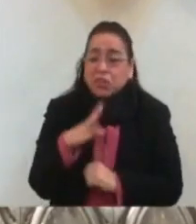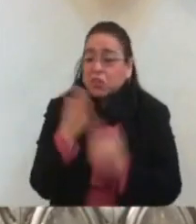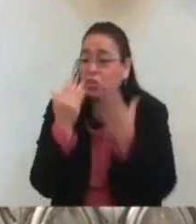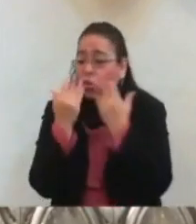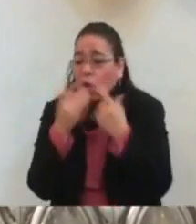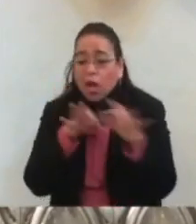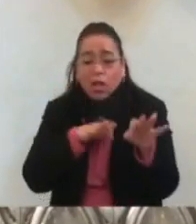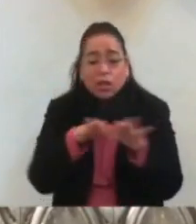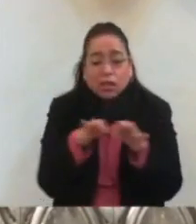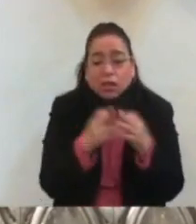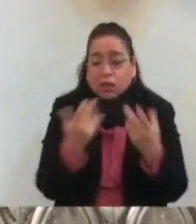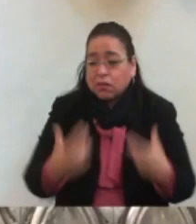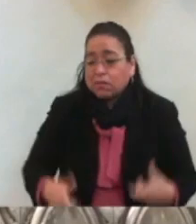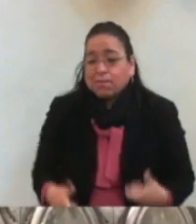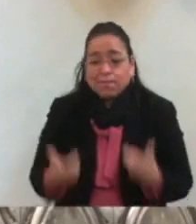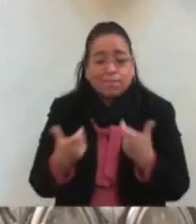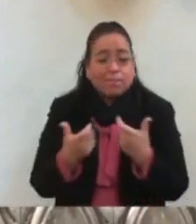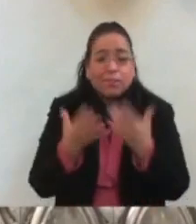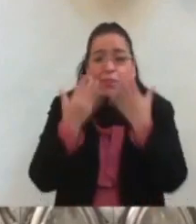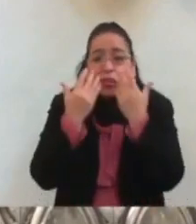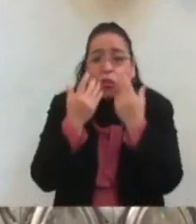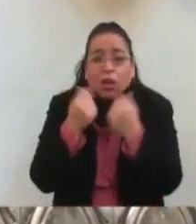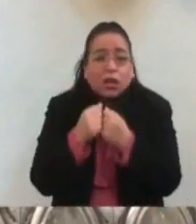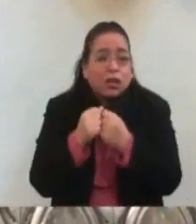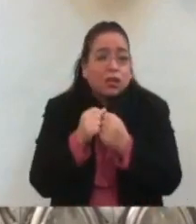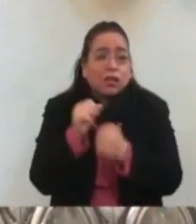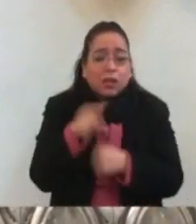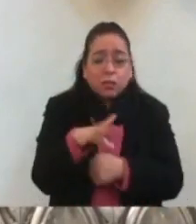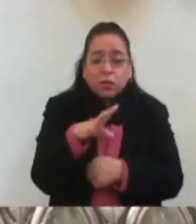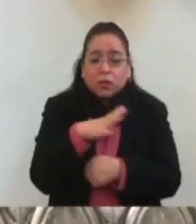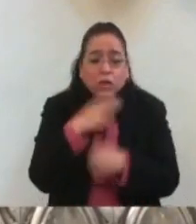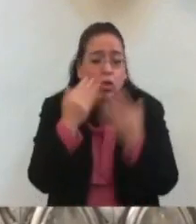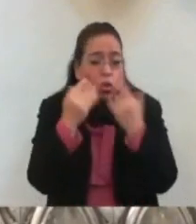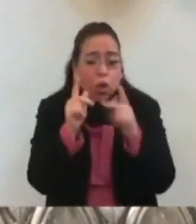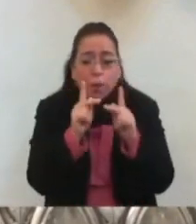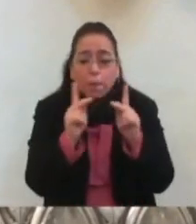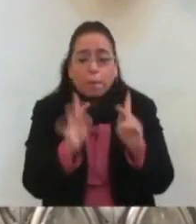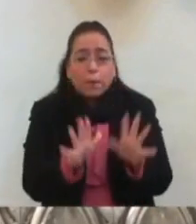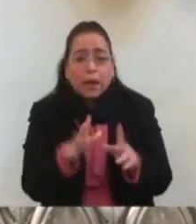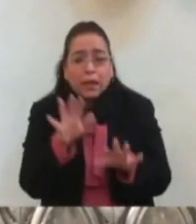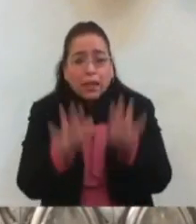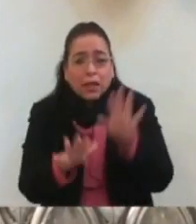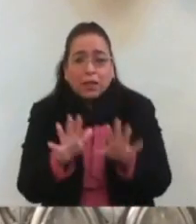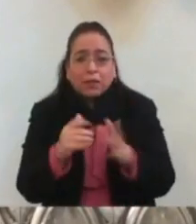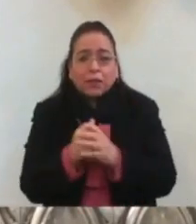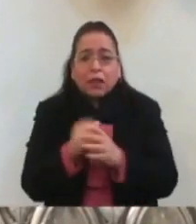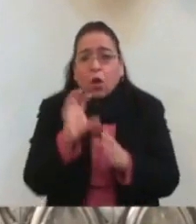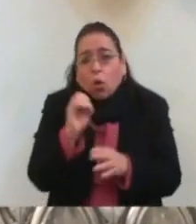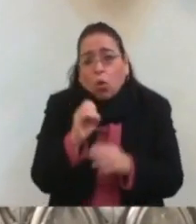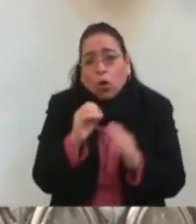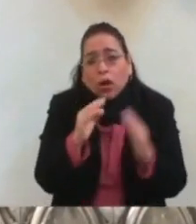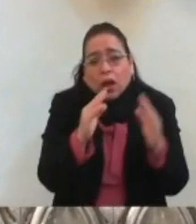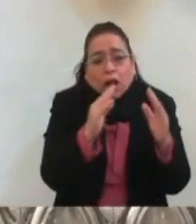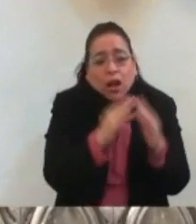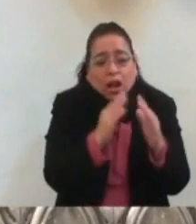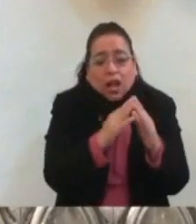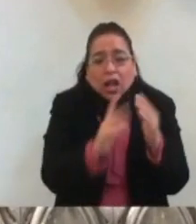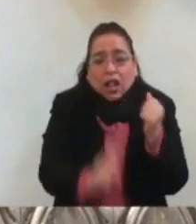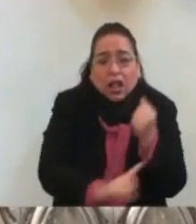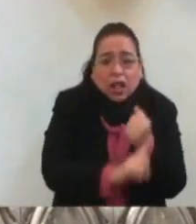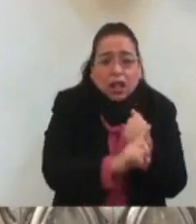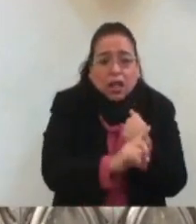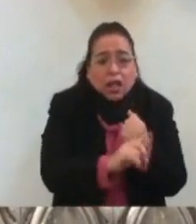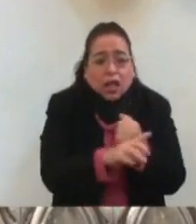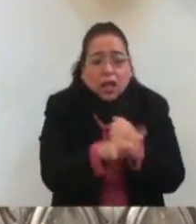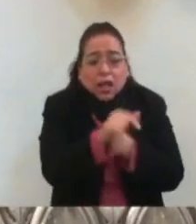aunque también la paz social se deteriora que el hogar sea el